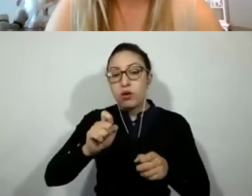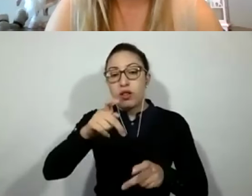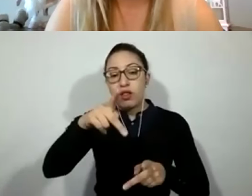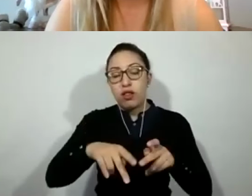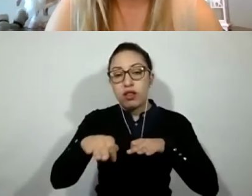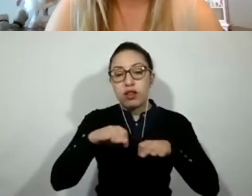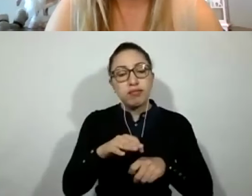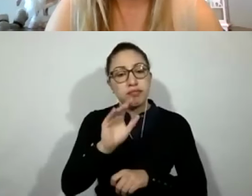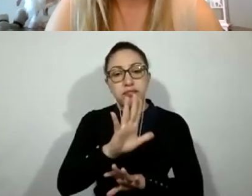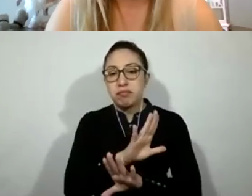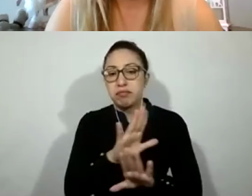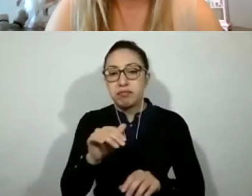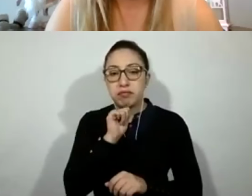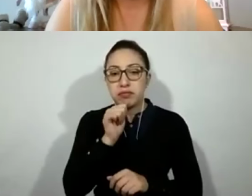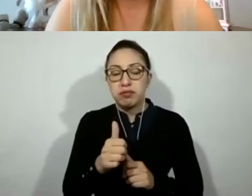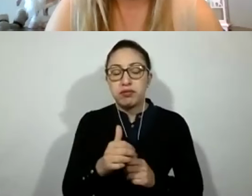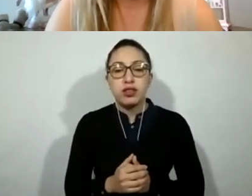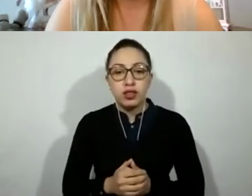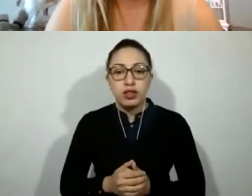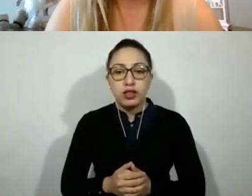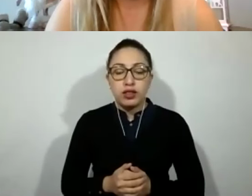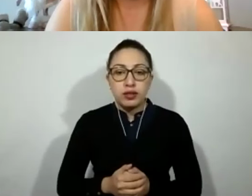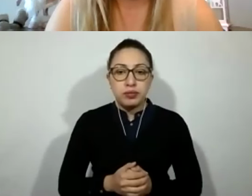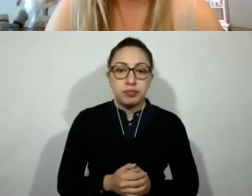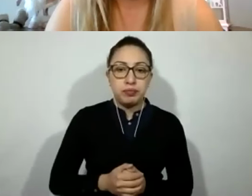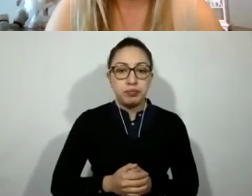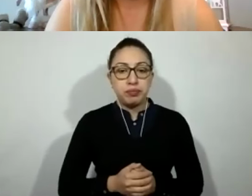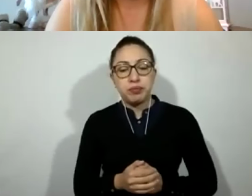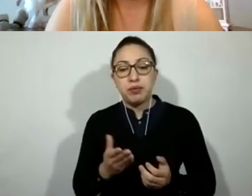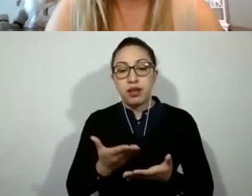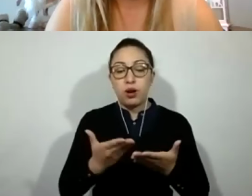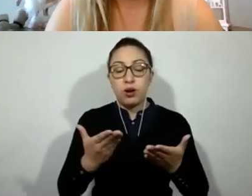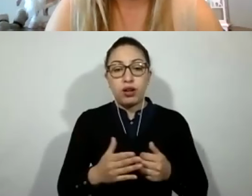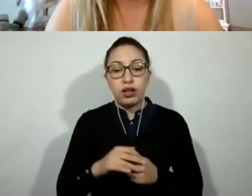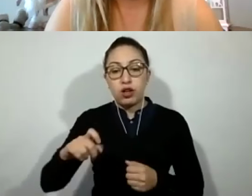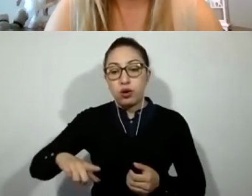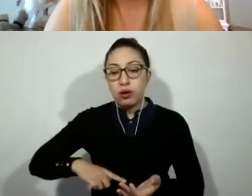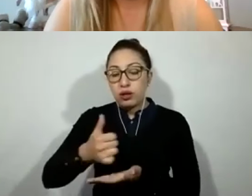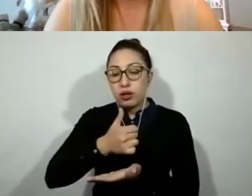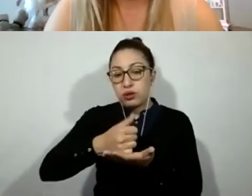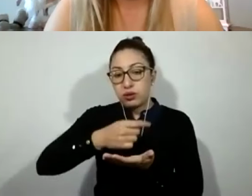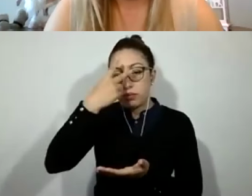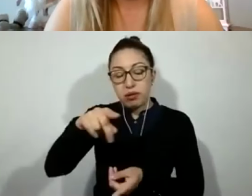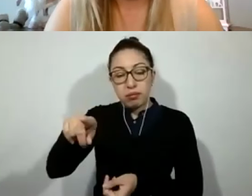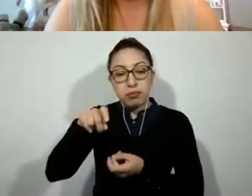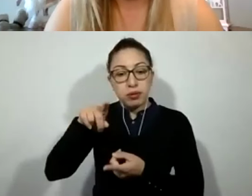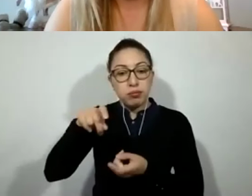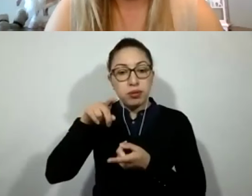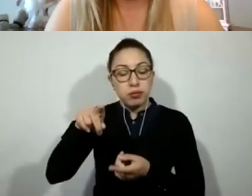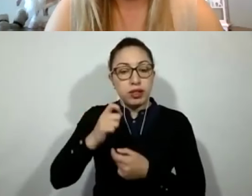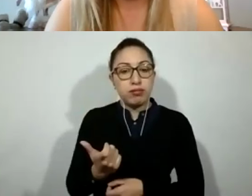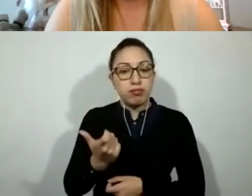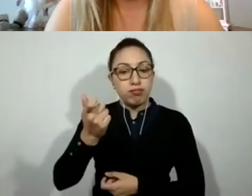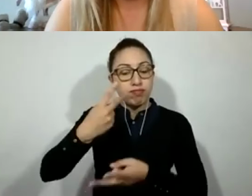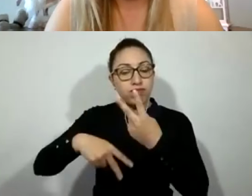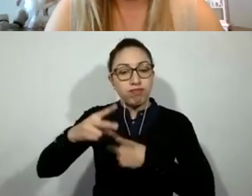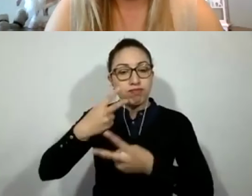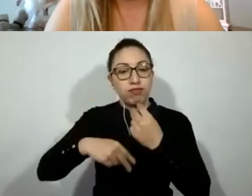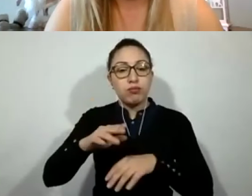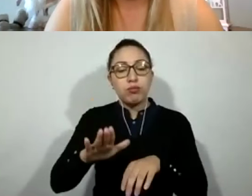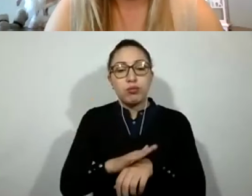este sentido, se puede sostener que la disminución de ingresos obedeció a la alteración de las actividades